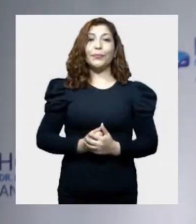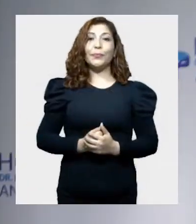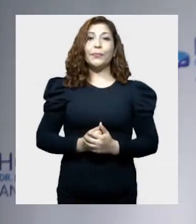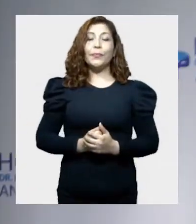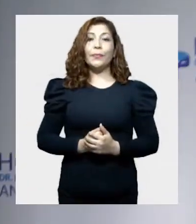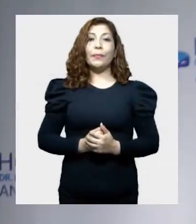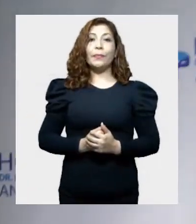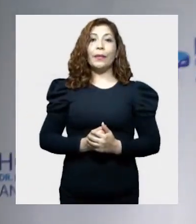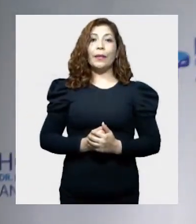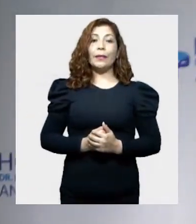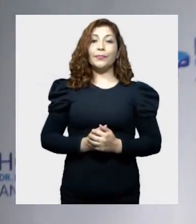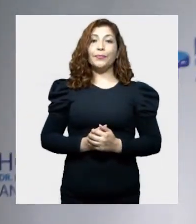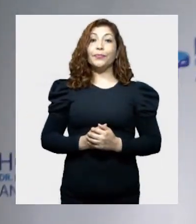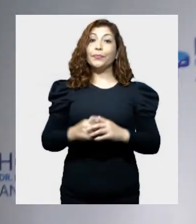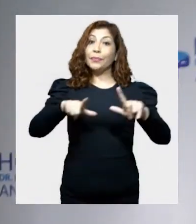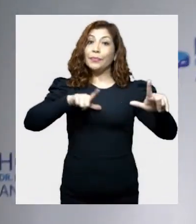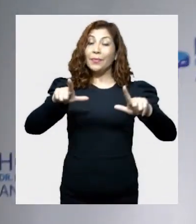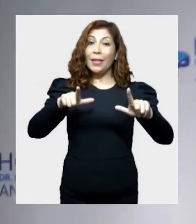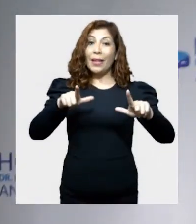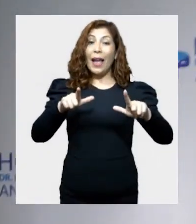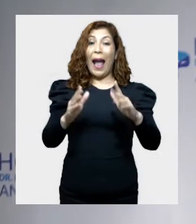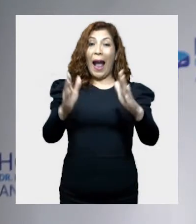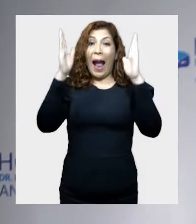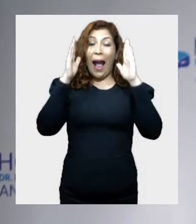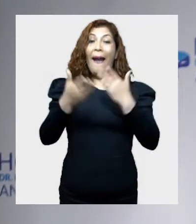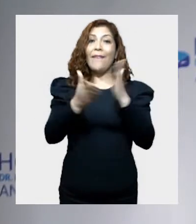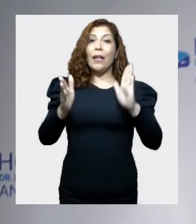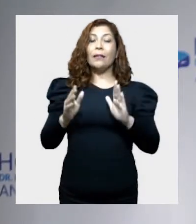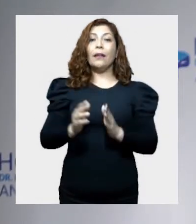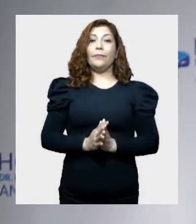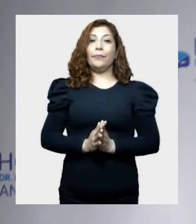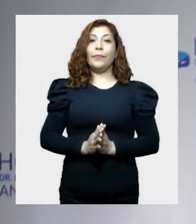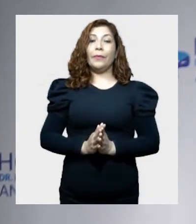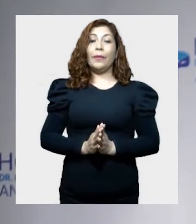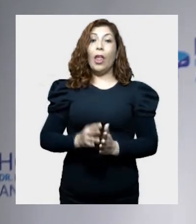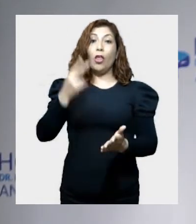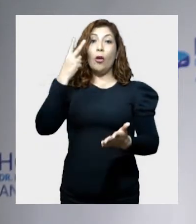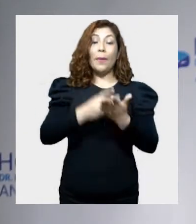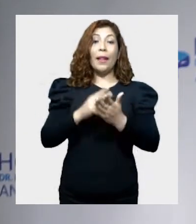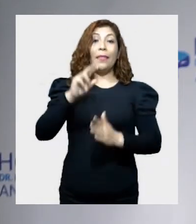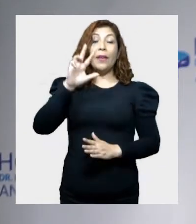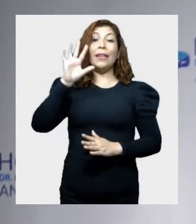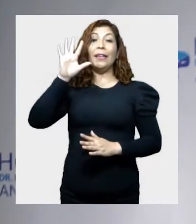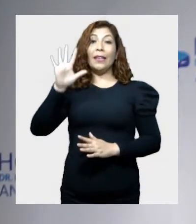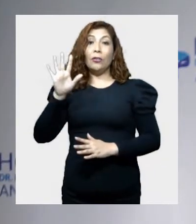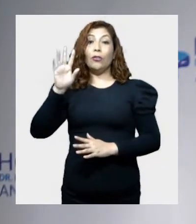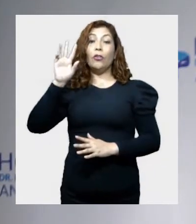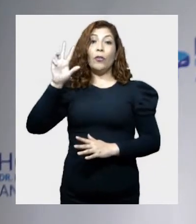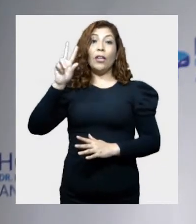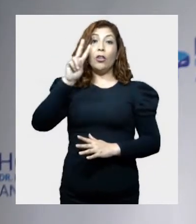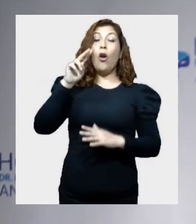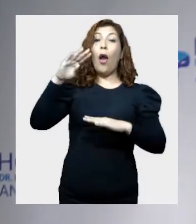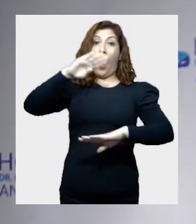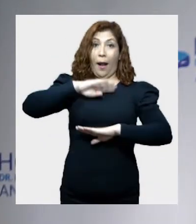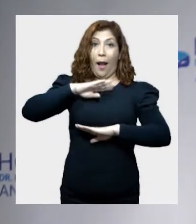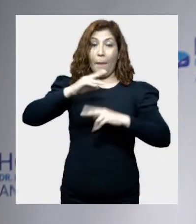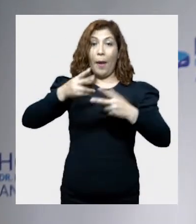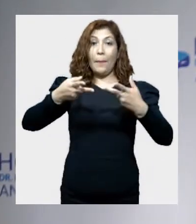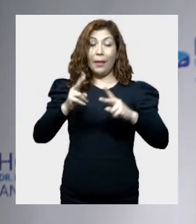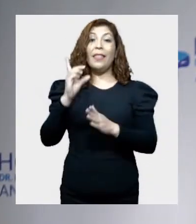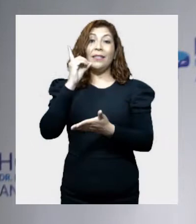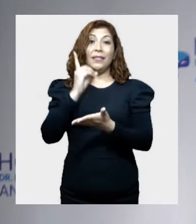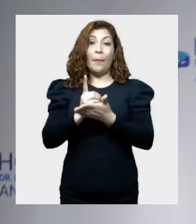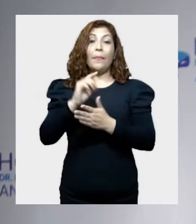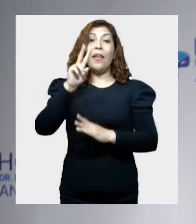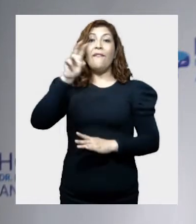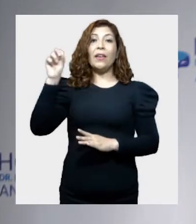Gestión asistencial abierta. El 2019 contábamos con 592 camas autorizadas. A diciembre del 2020